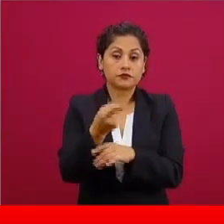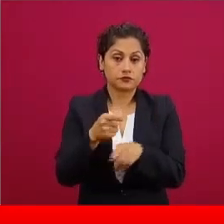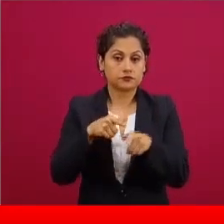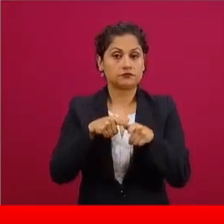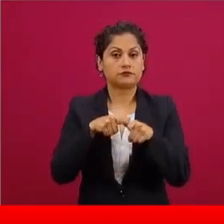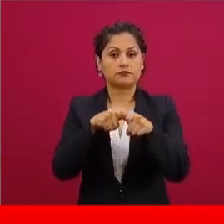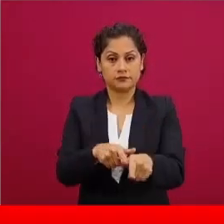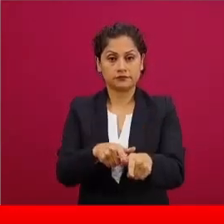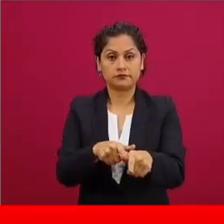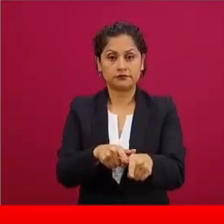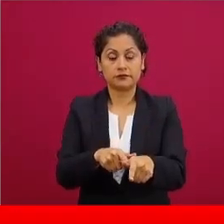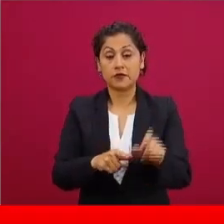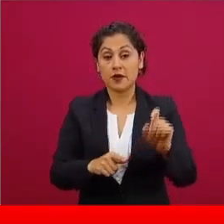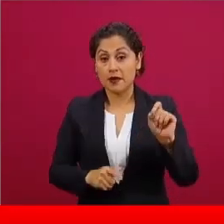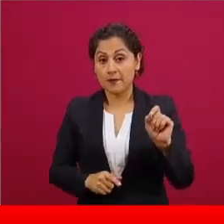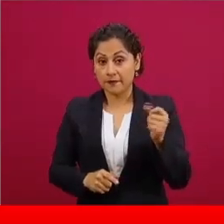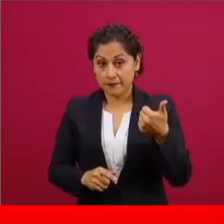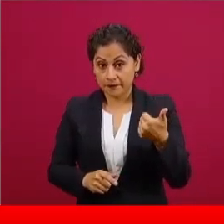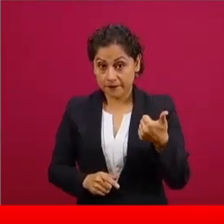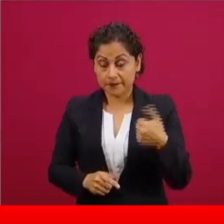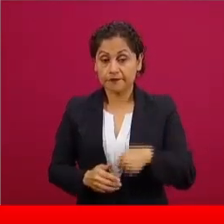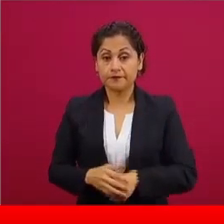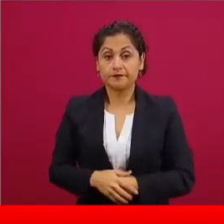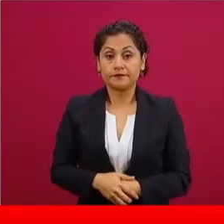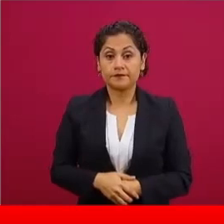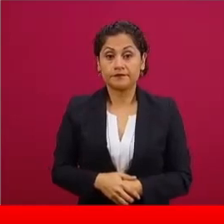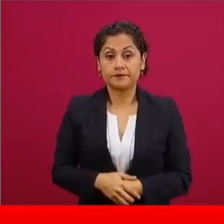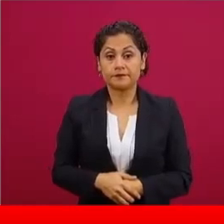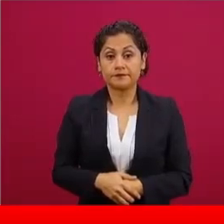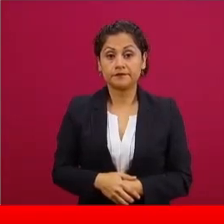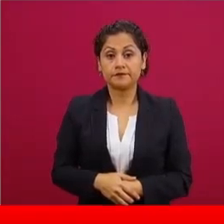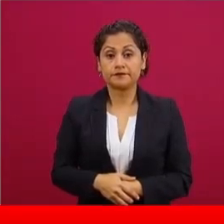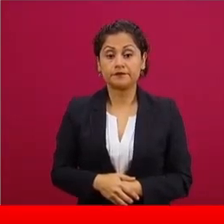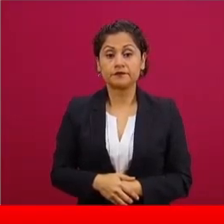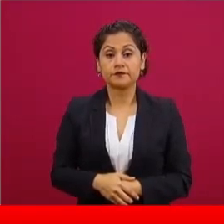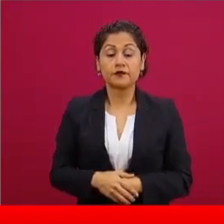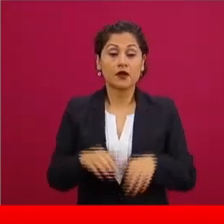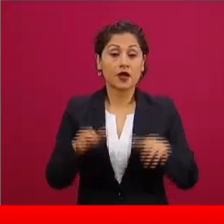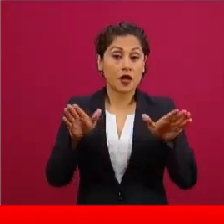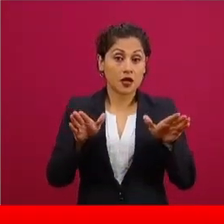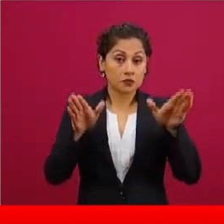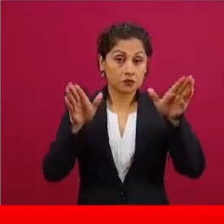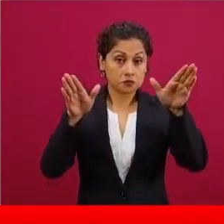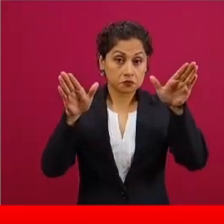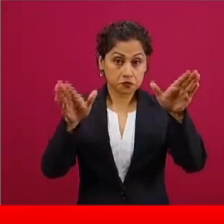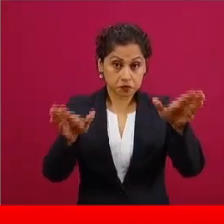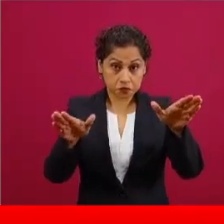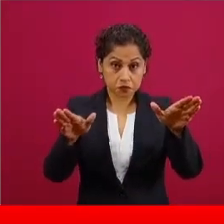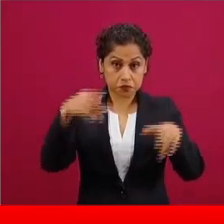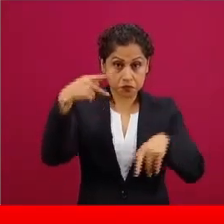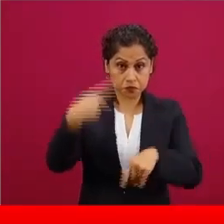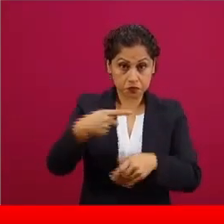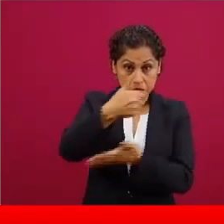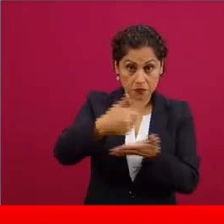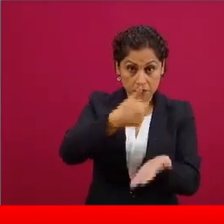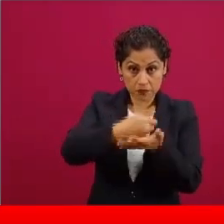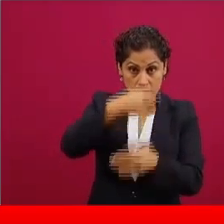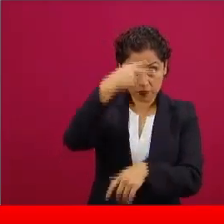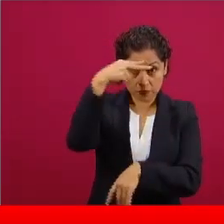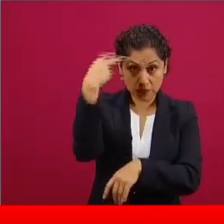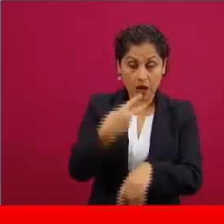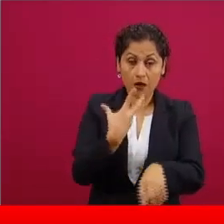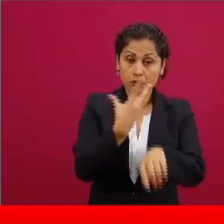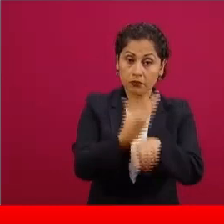26 sistema aeroportuario de la ciudad de mexico